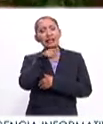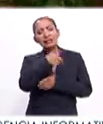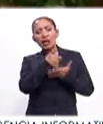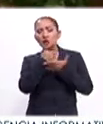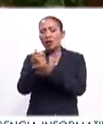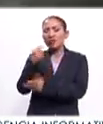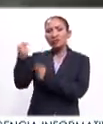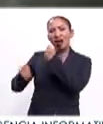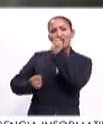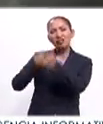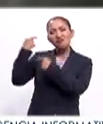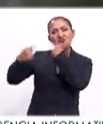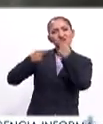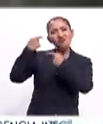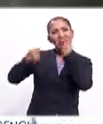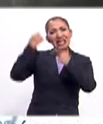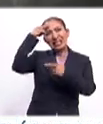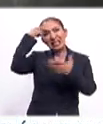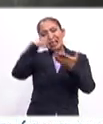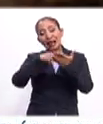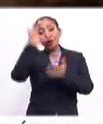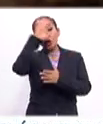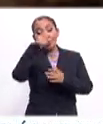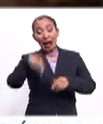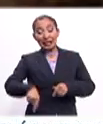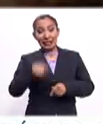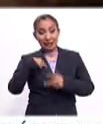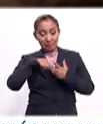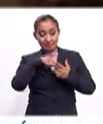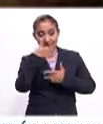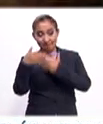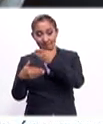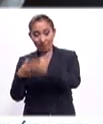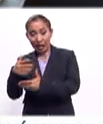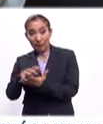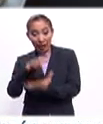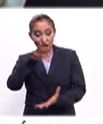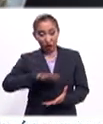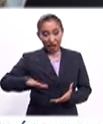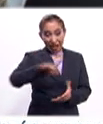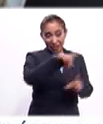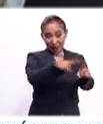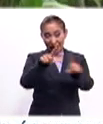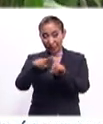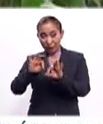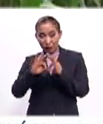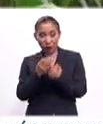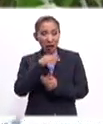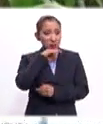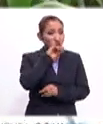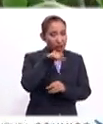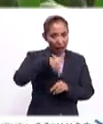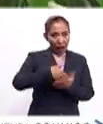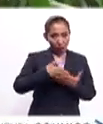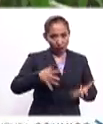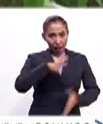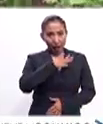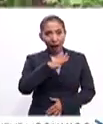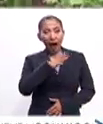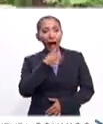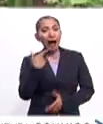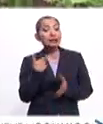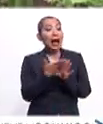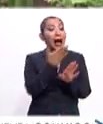dio forma a las tradiciones y creencias de las culturas que aquí se desarrollaron. La mayoría de las variedades del maíz que se cultivan hoy en